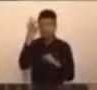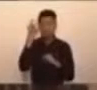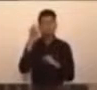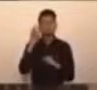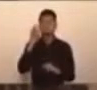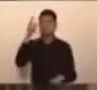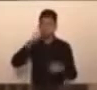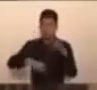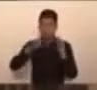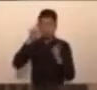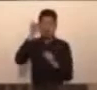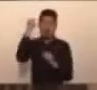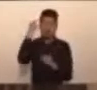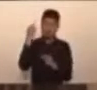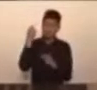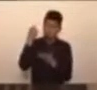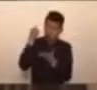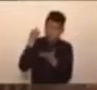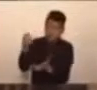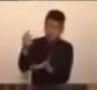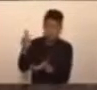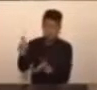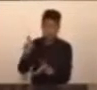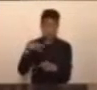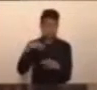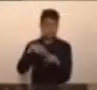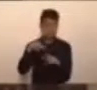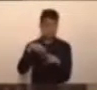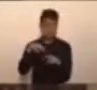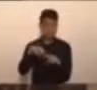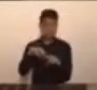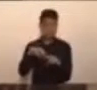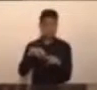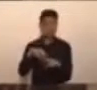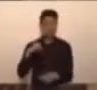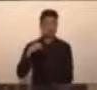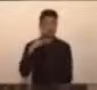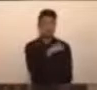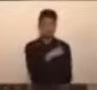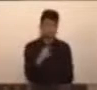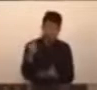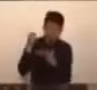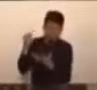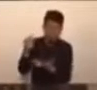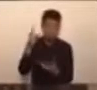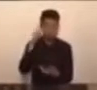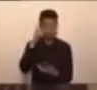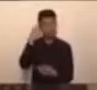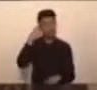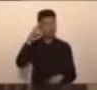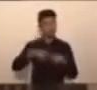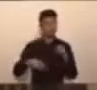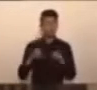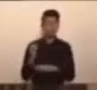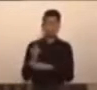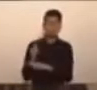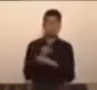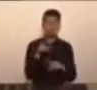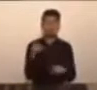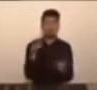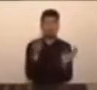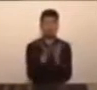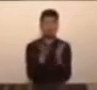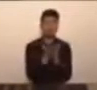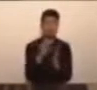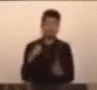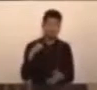no podría entrar el gobierno a financiar recursos a privados, porque finalmente las instituciones de